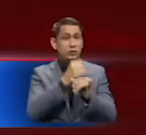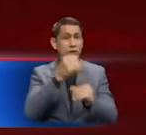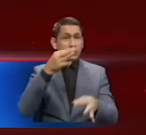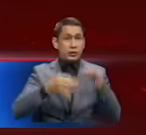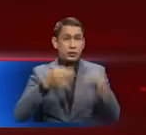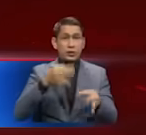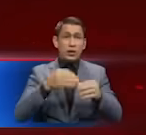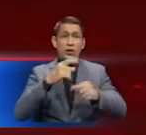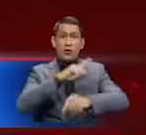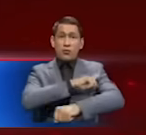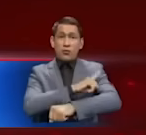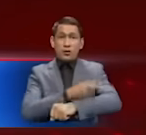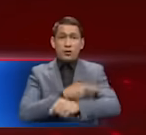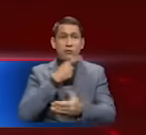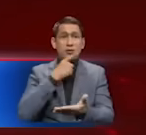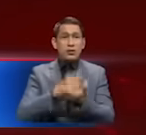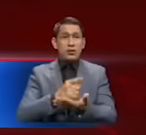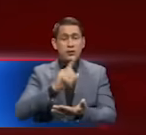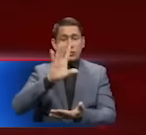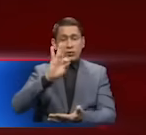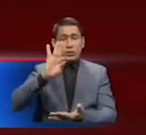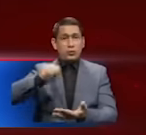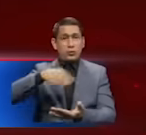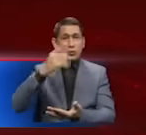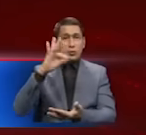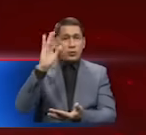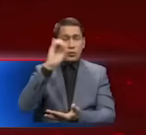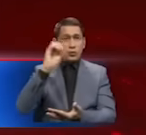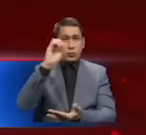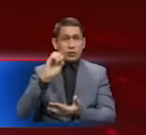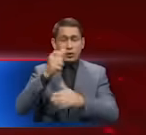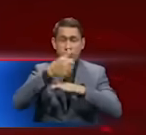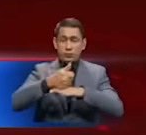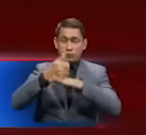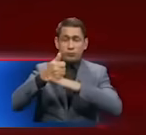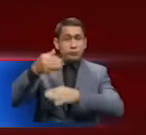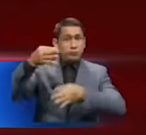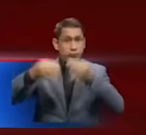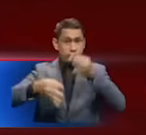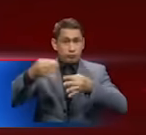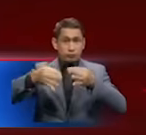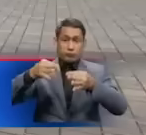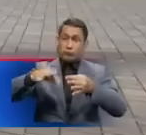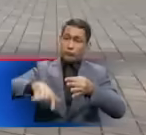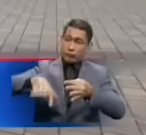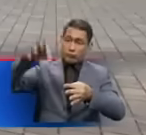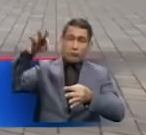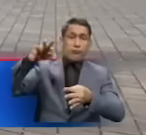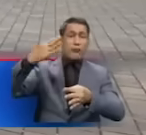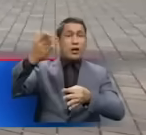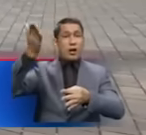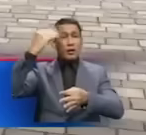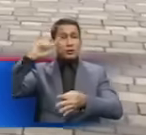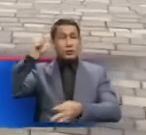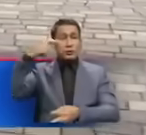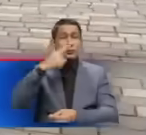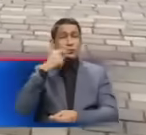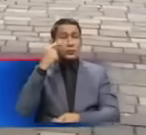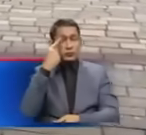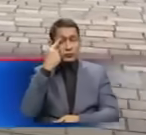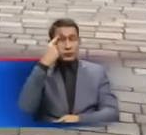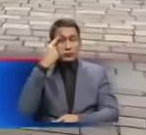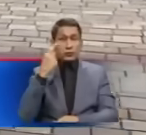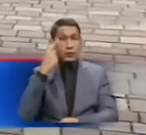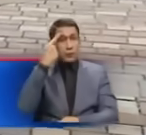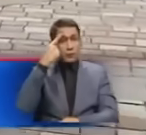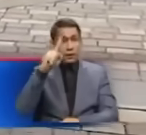de la verdad, el 99.9% de los jueces fueron nombrados por el correísmo. Para transparentar la función